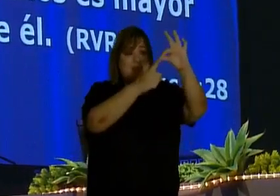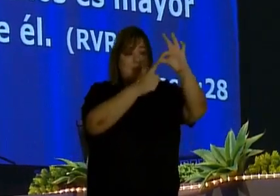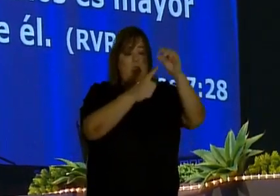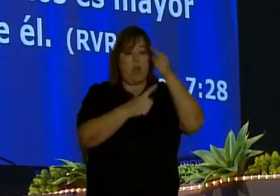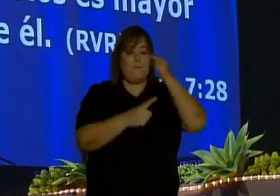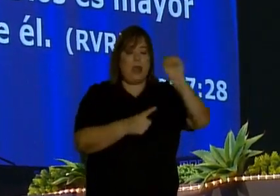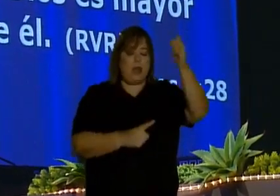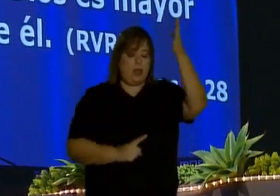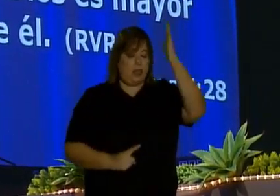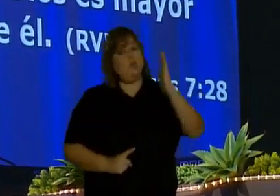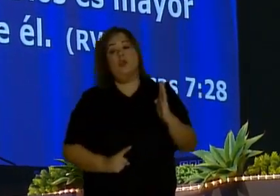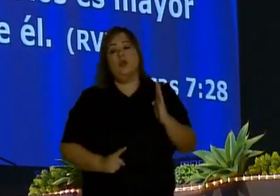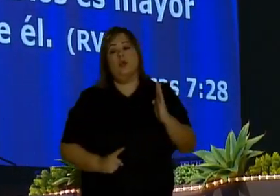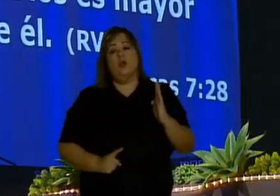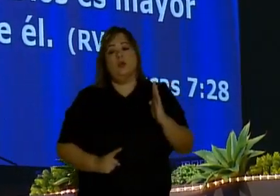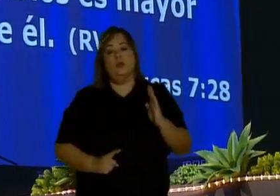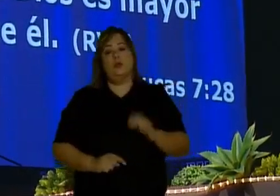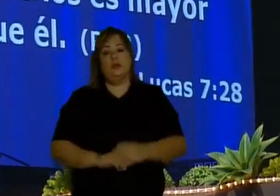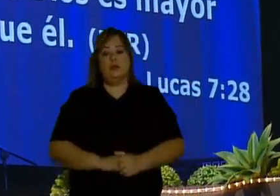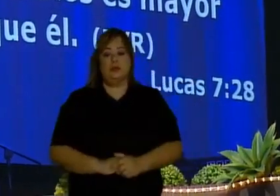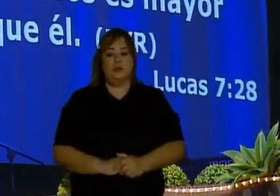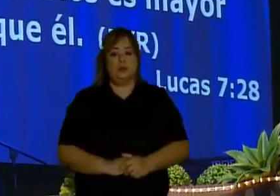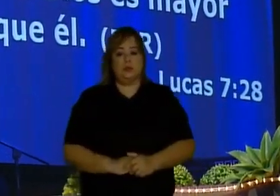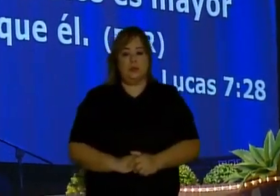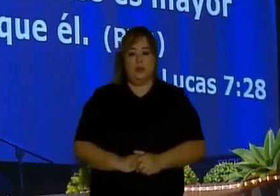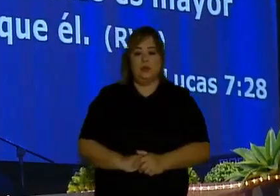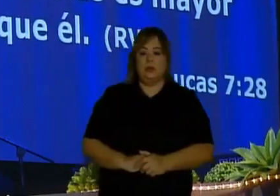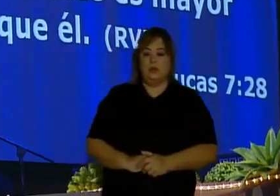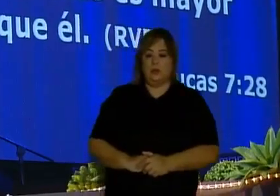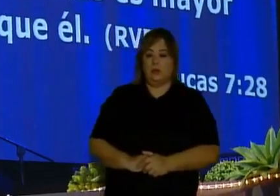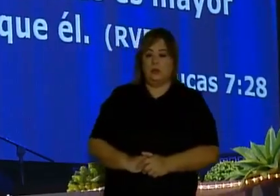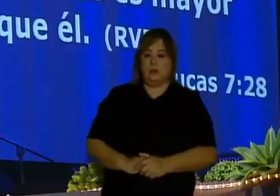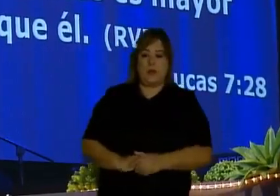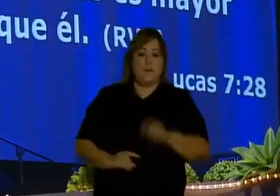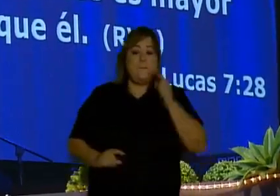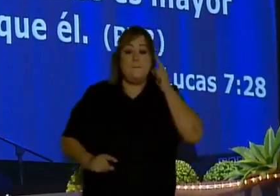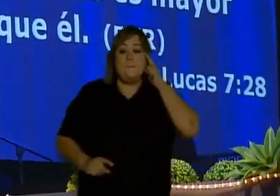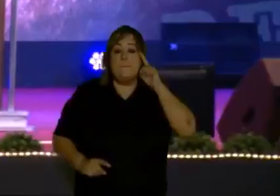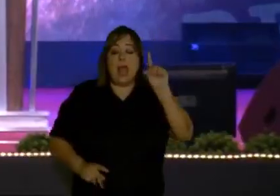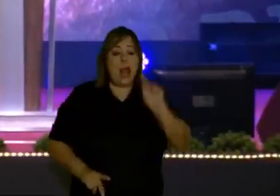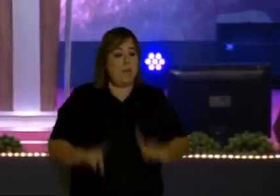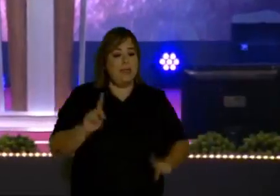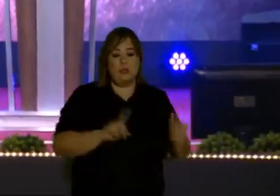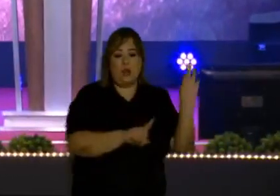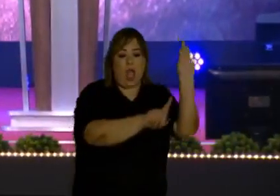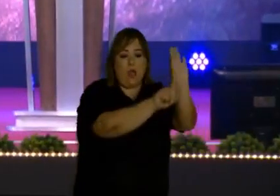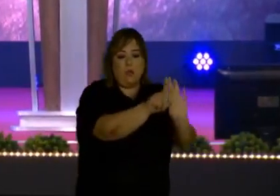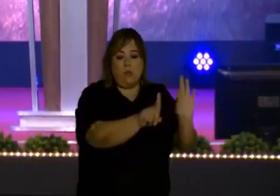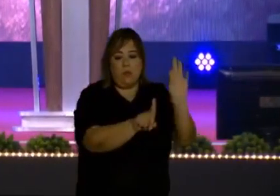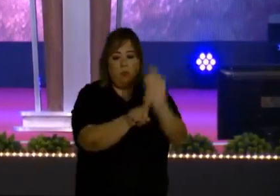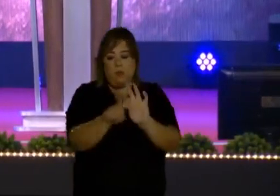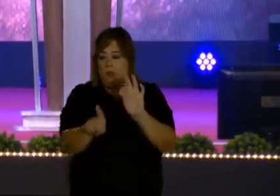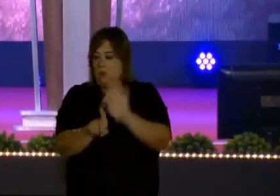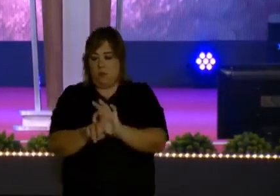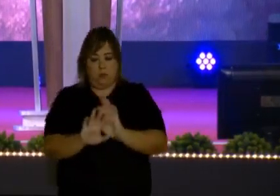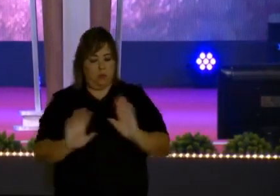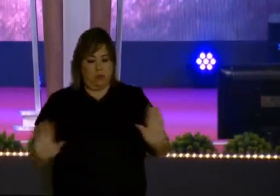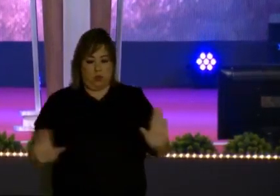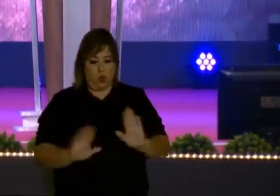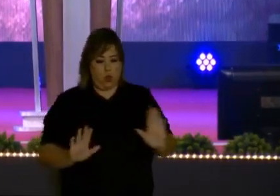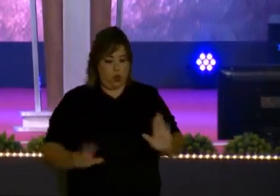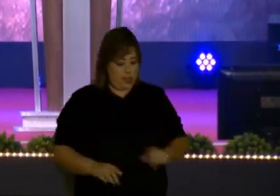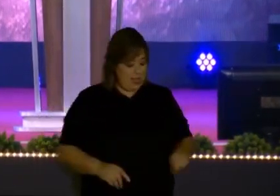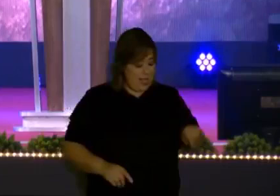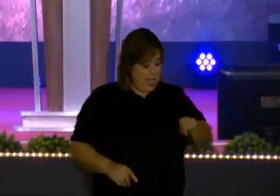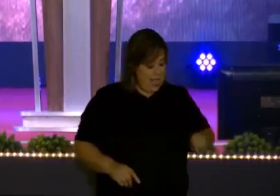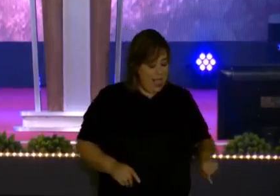orden. Y para los que estaban allí, que estaban listos para empezar a coger pie de decir, viste, te engañó, viste, habló mal de ti,